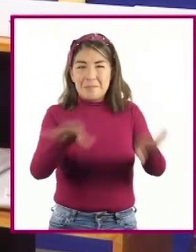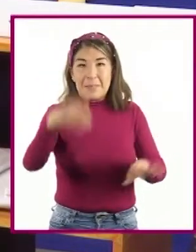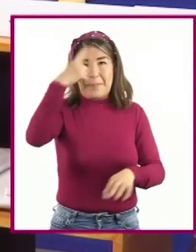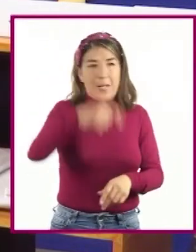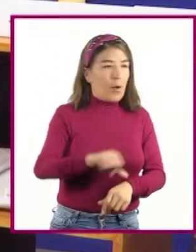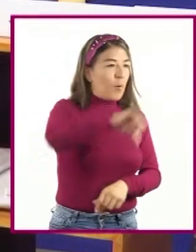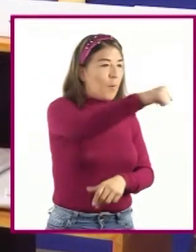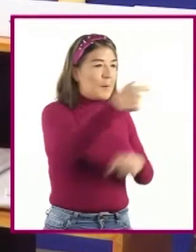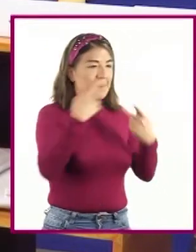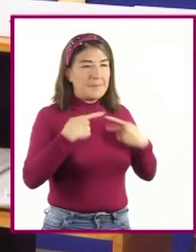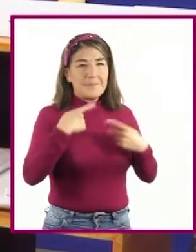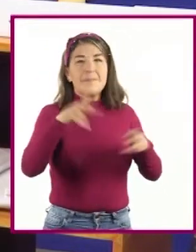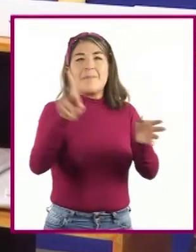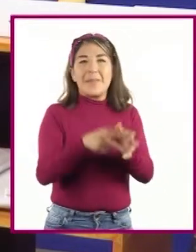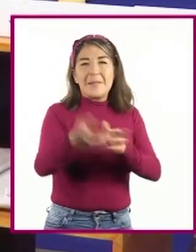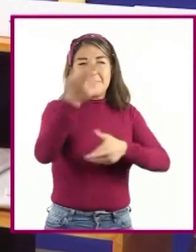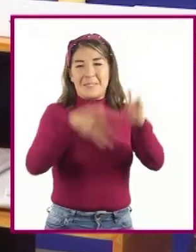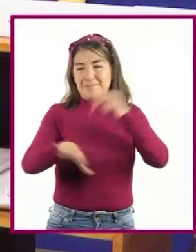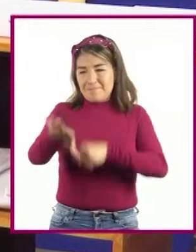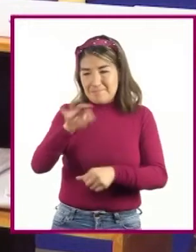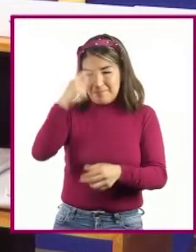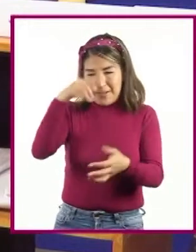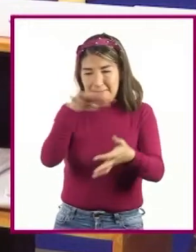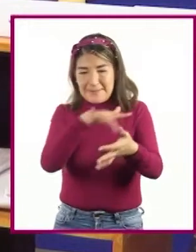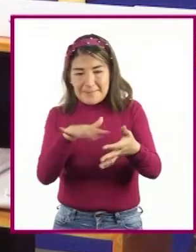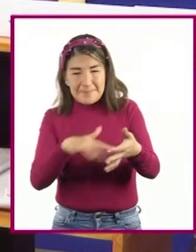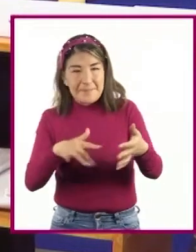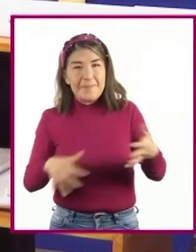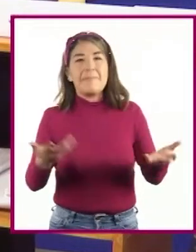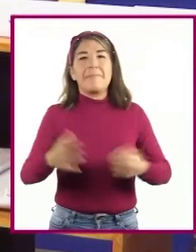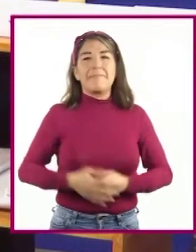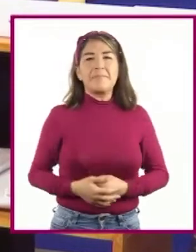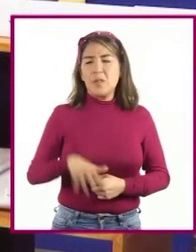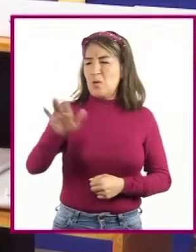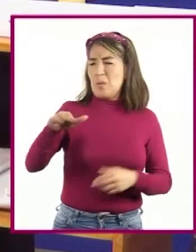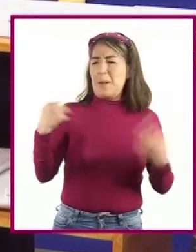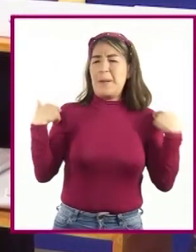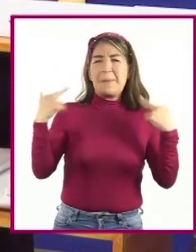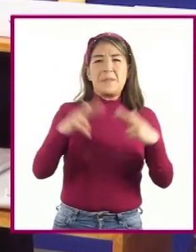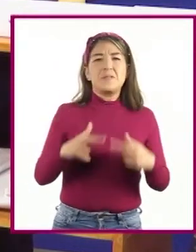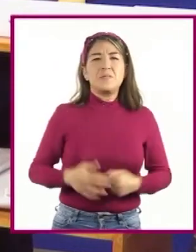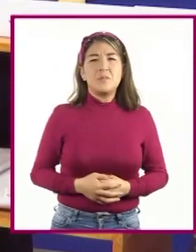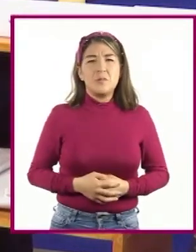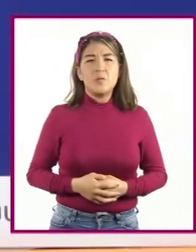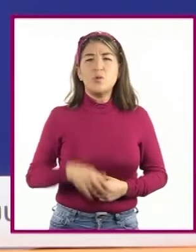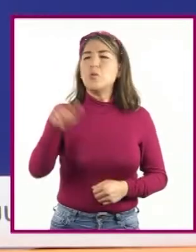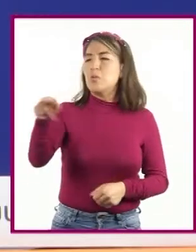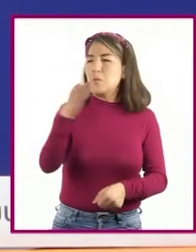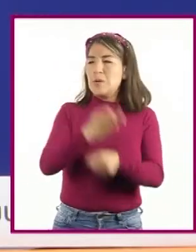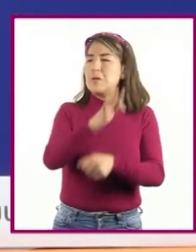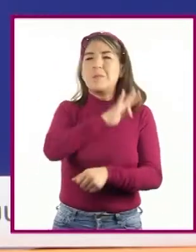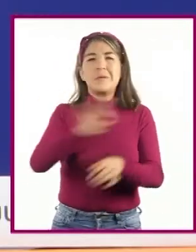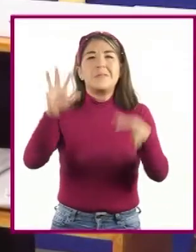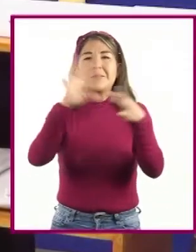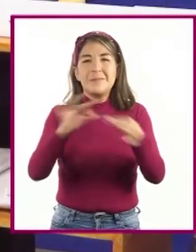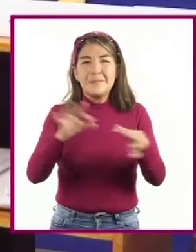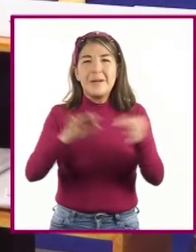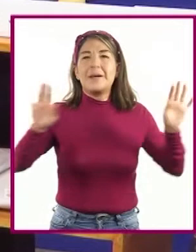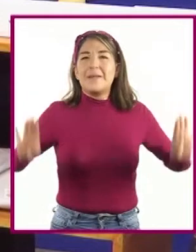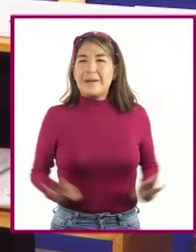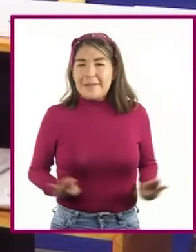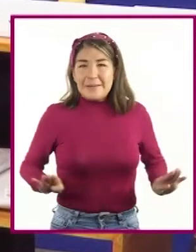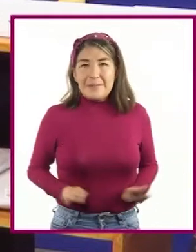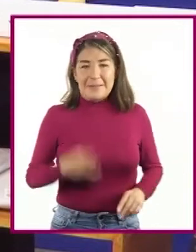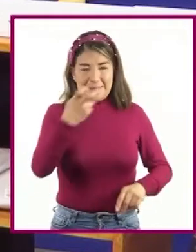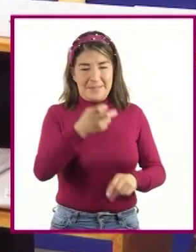retomar o dar continuidad a sus trabajos. Oye, maestro Jackie, ¿qué nos puedes decir de las